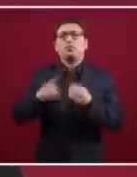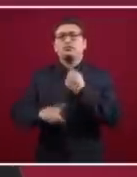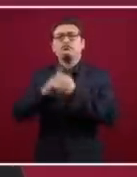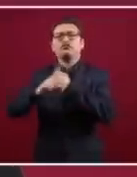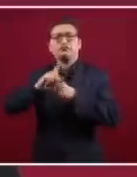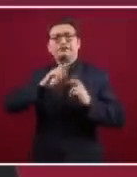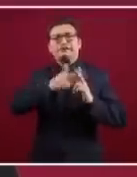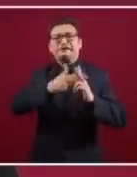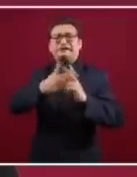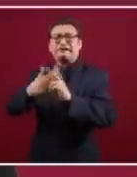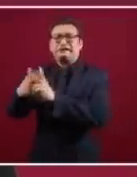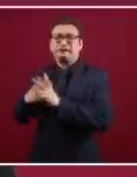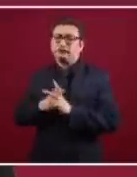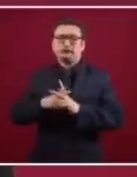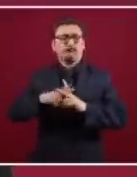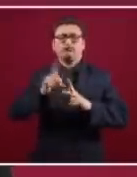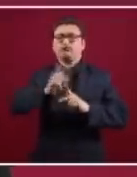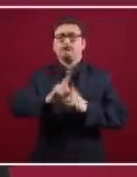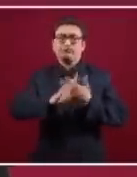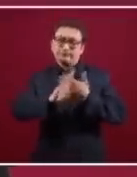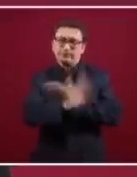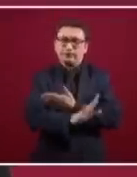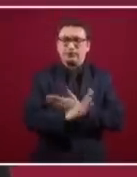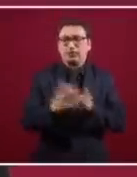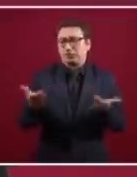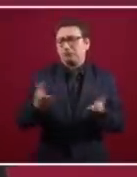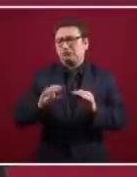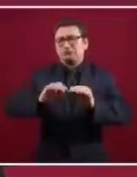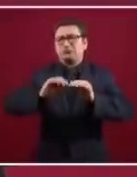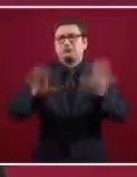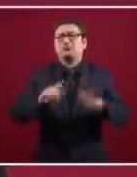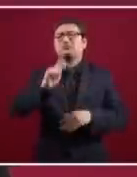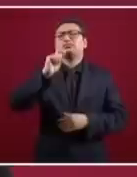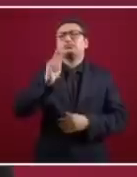o sea no hay realmente